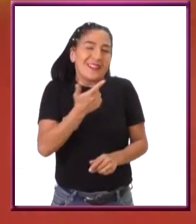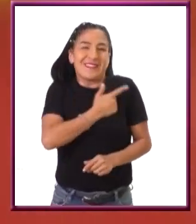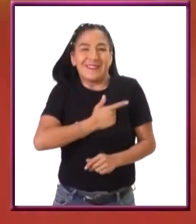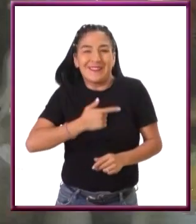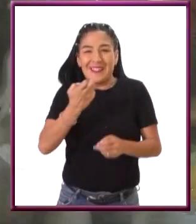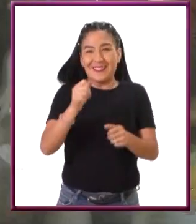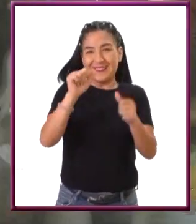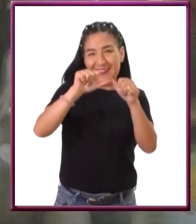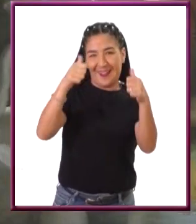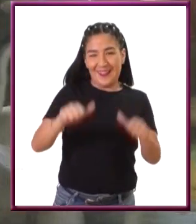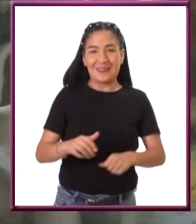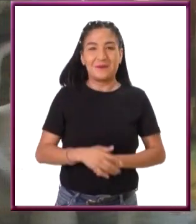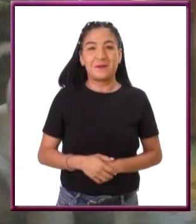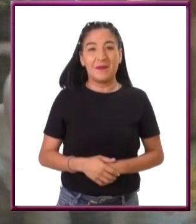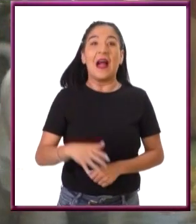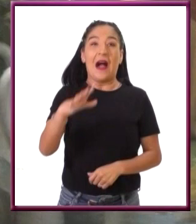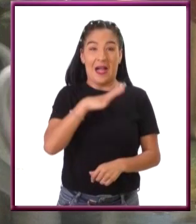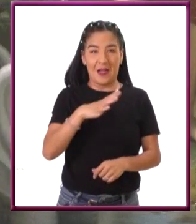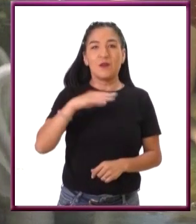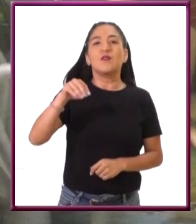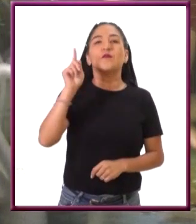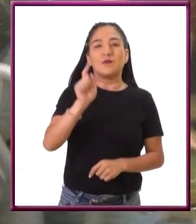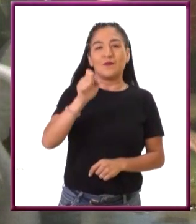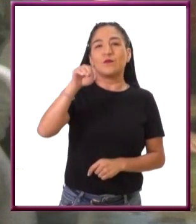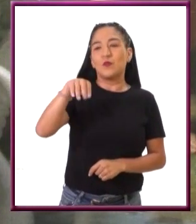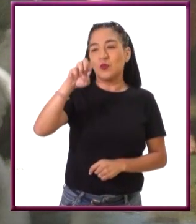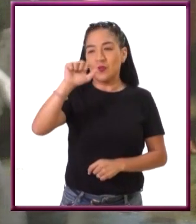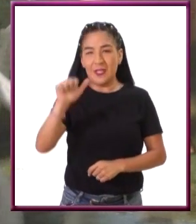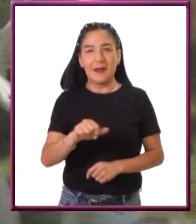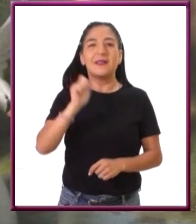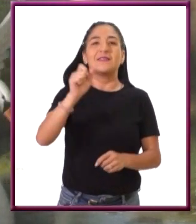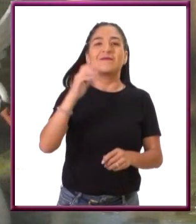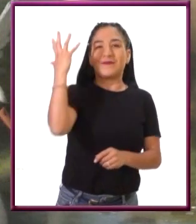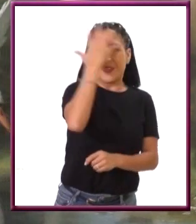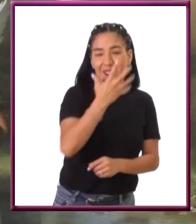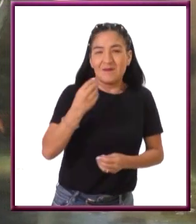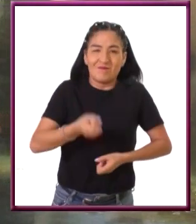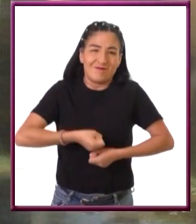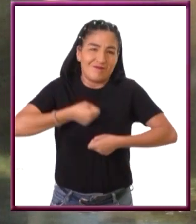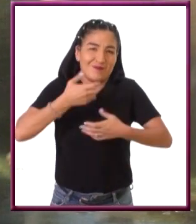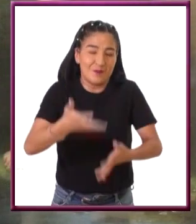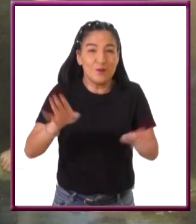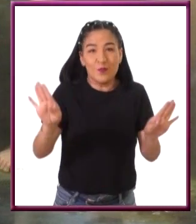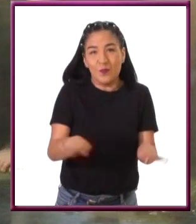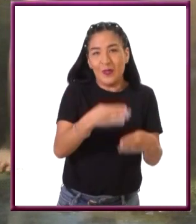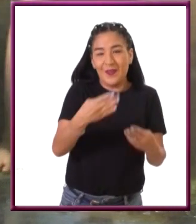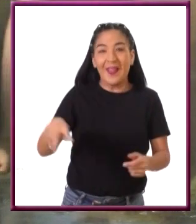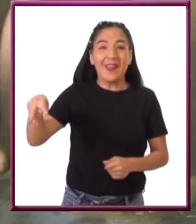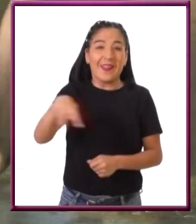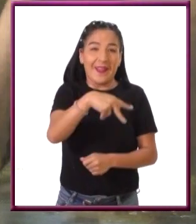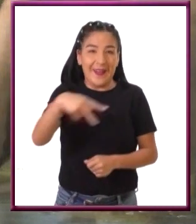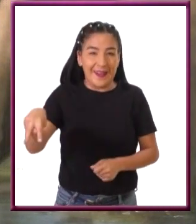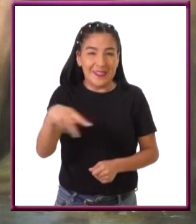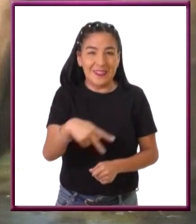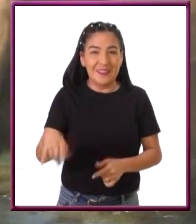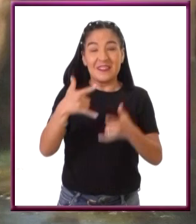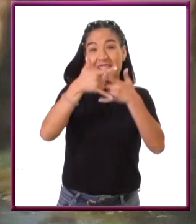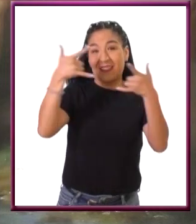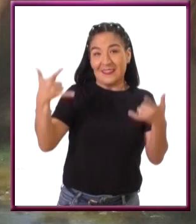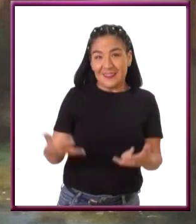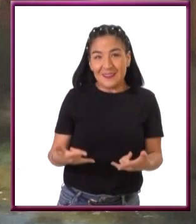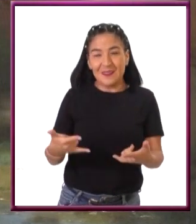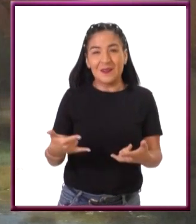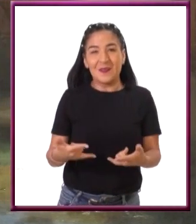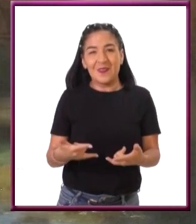arte. Había musas de la belleza, la poesía, la música, la danza,